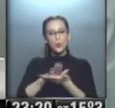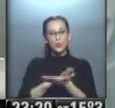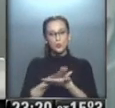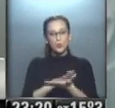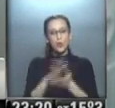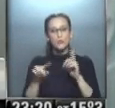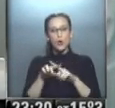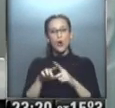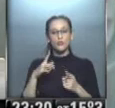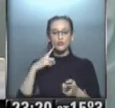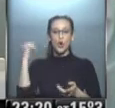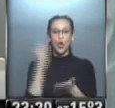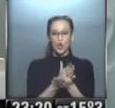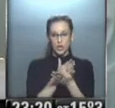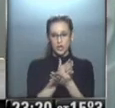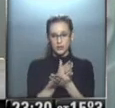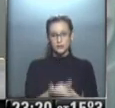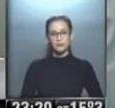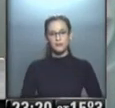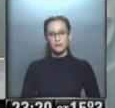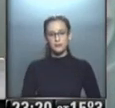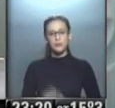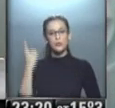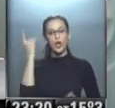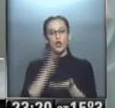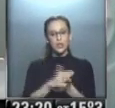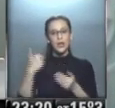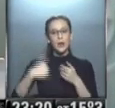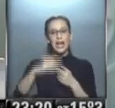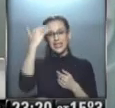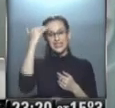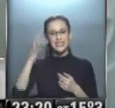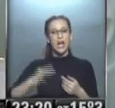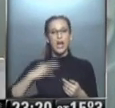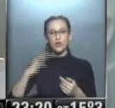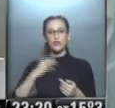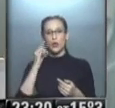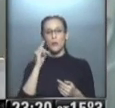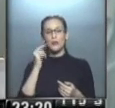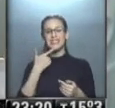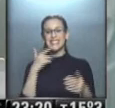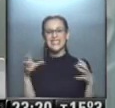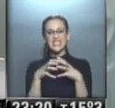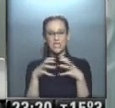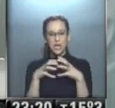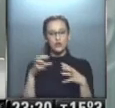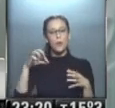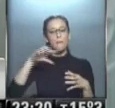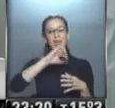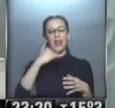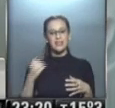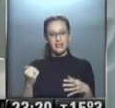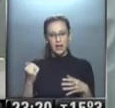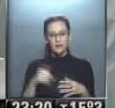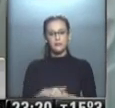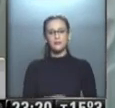condenas y absoluciones. Entre ellas, la condena a 15 años del sindicalista José Pedraza y quien fuera en ese entonces su segundo,